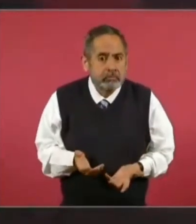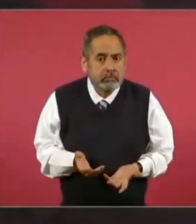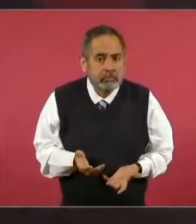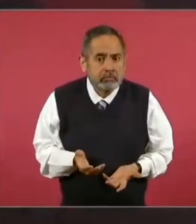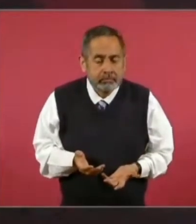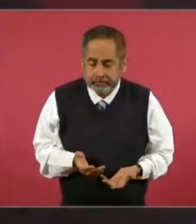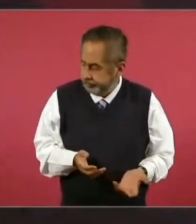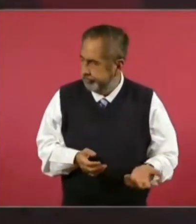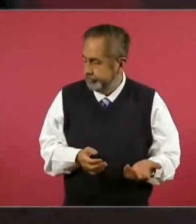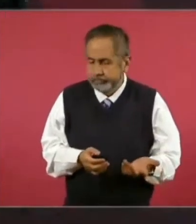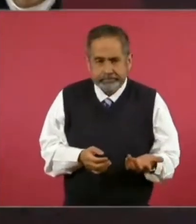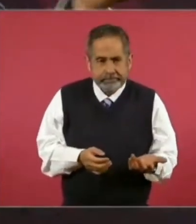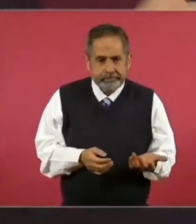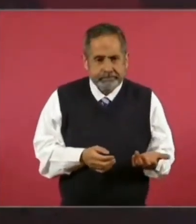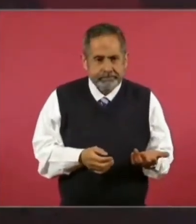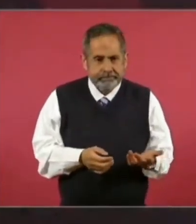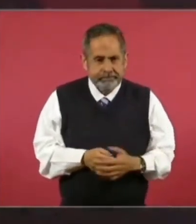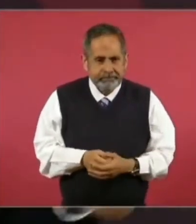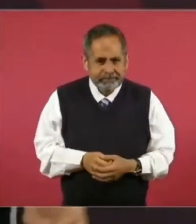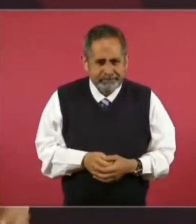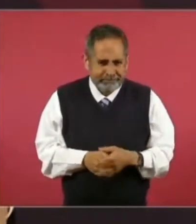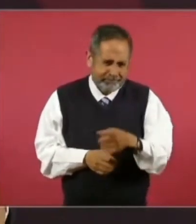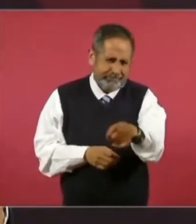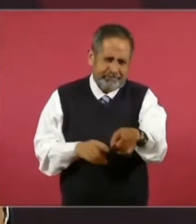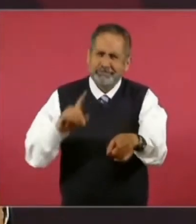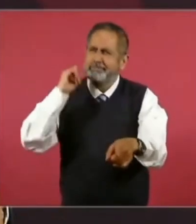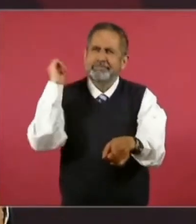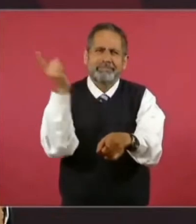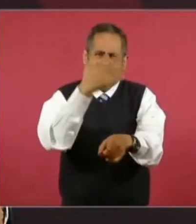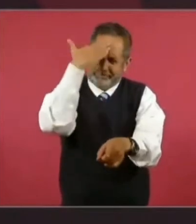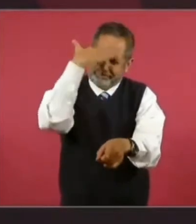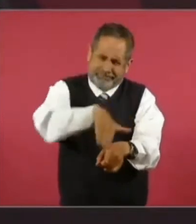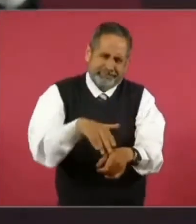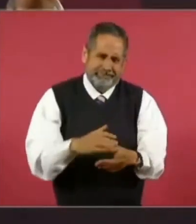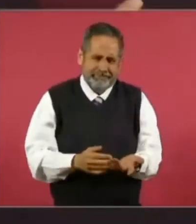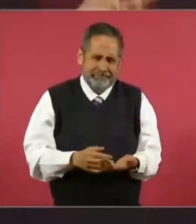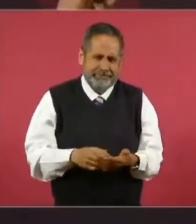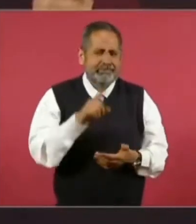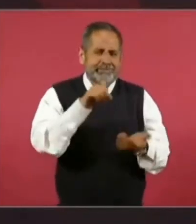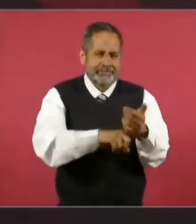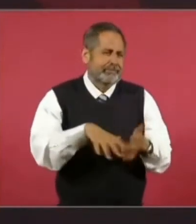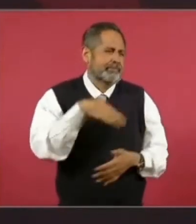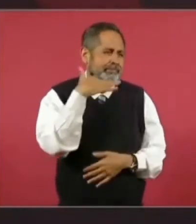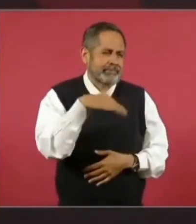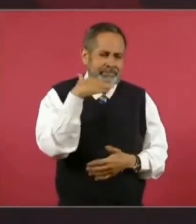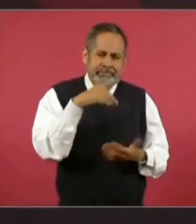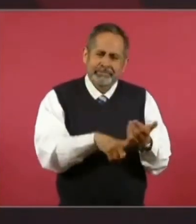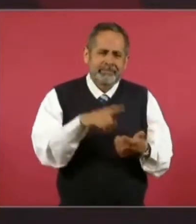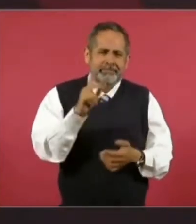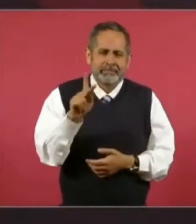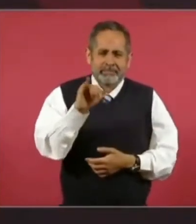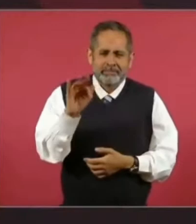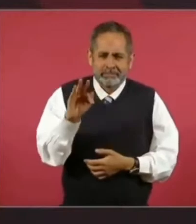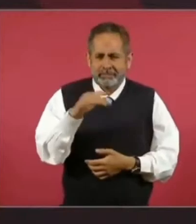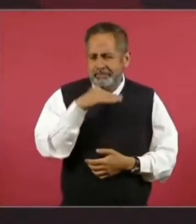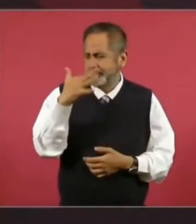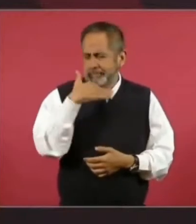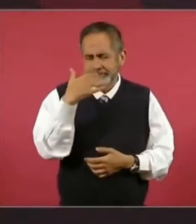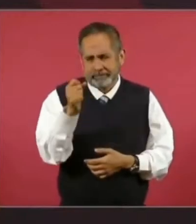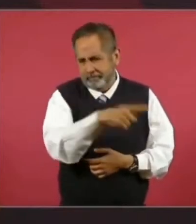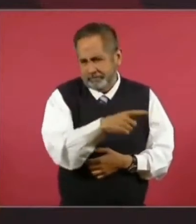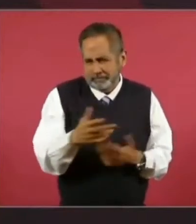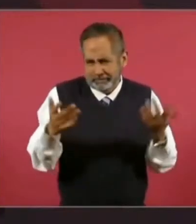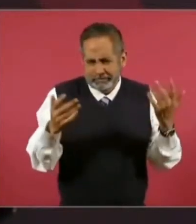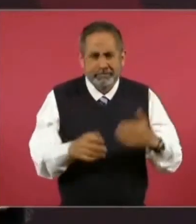Bueno, no es nuevo también lo de la corrupción en el Poder Judicial.